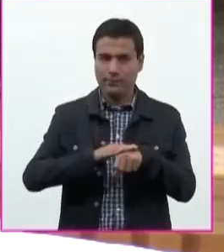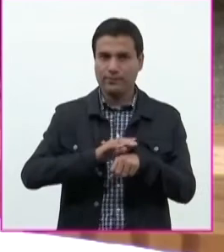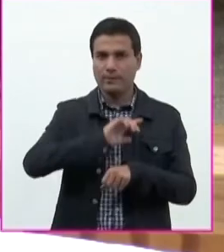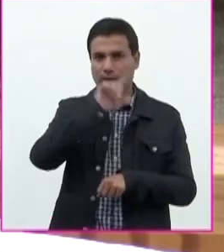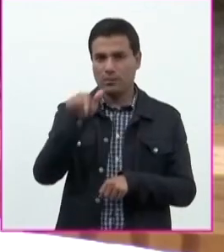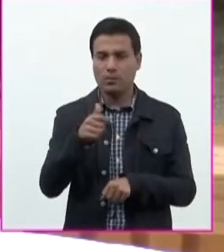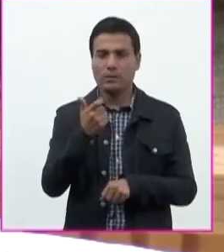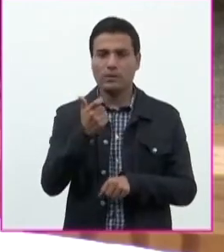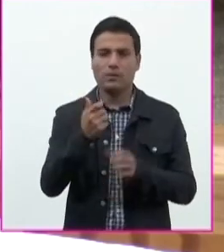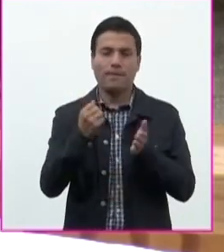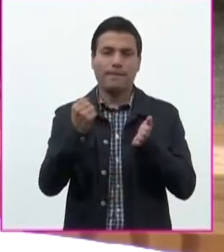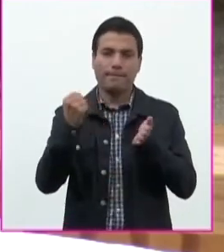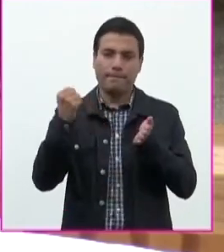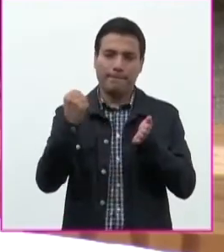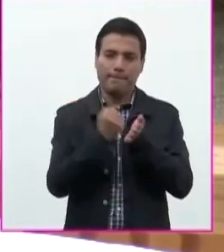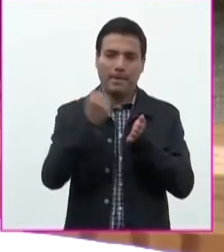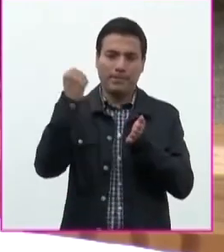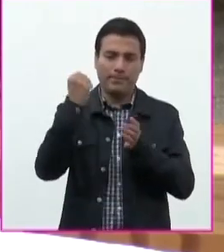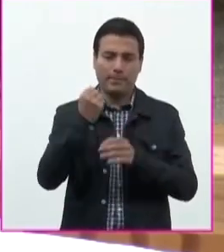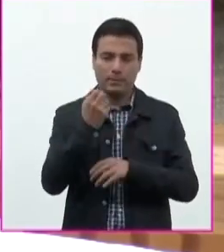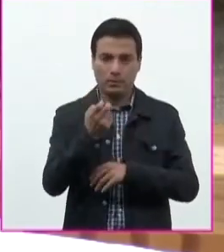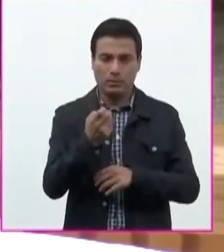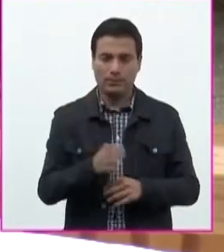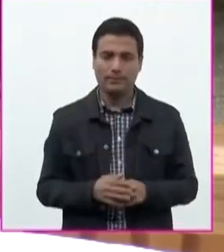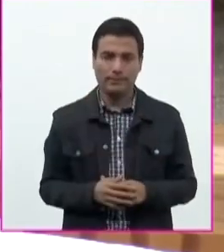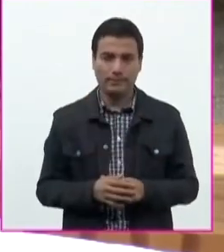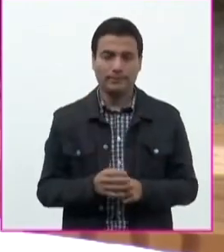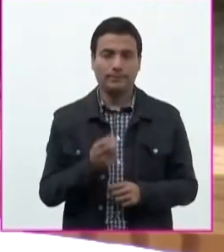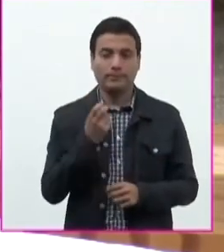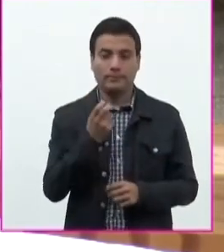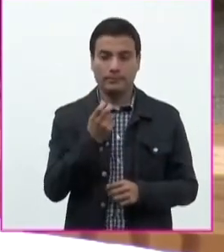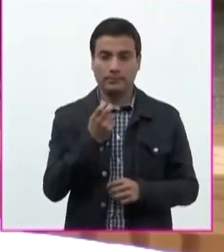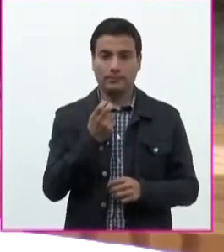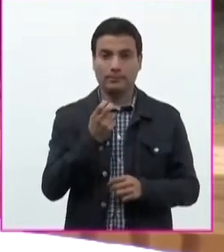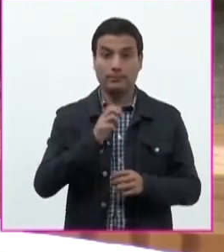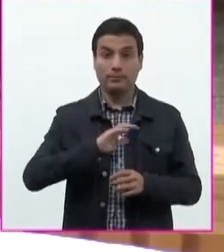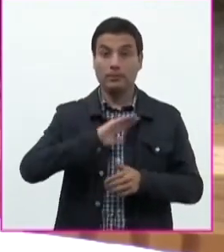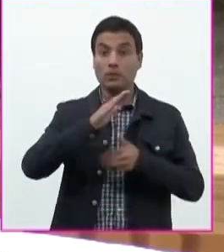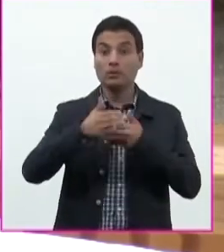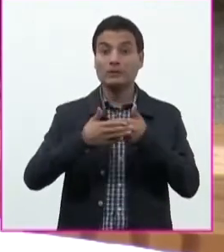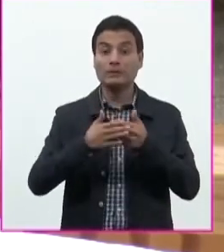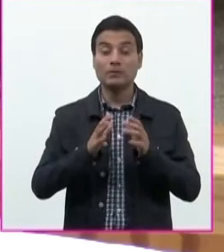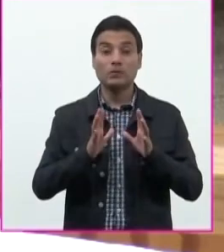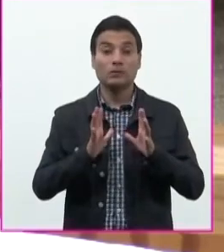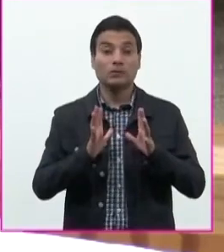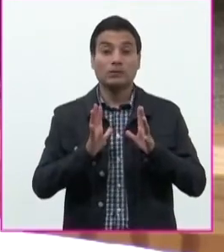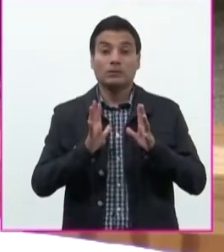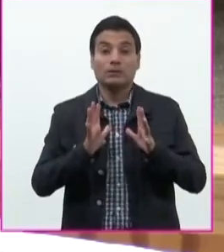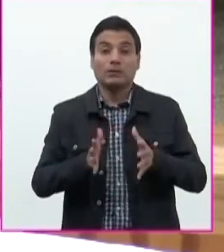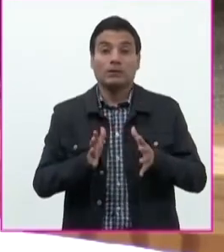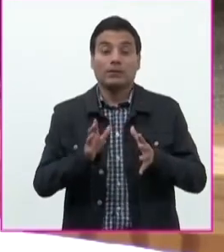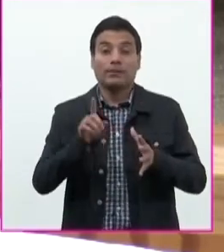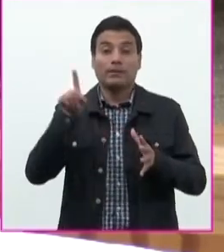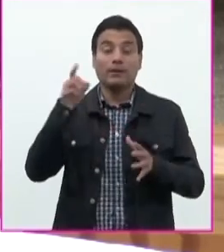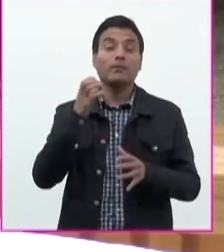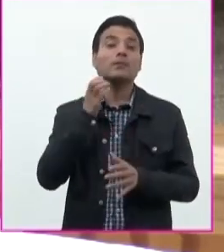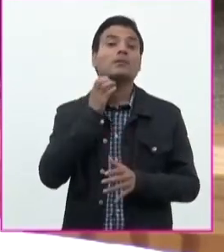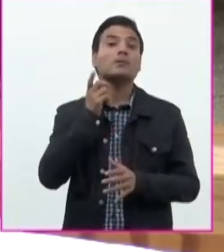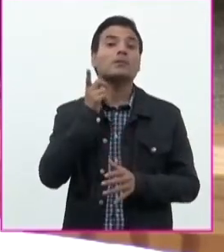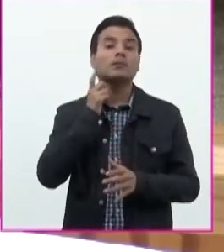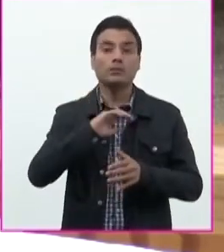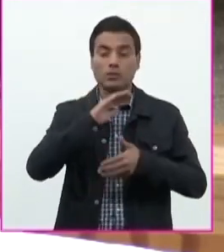que es algo que está por ocurrir en la en la cámara de diputados